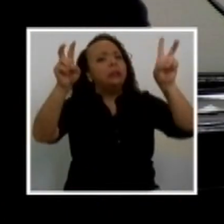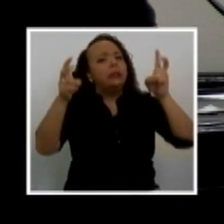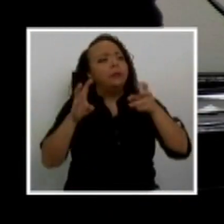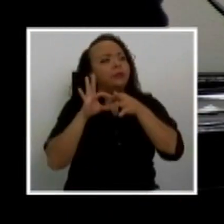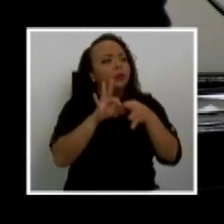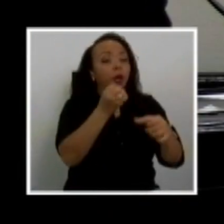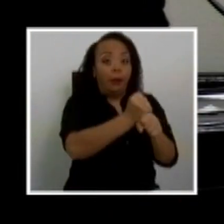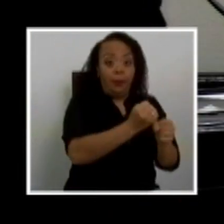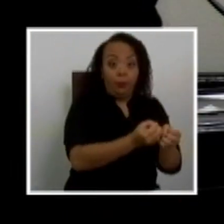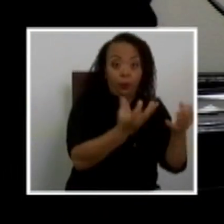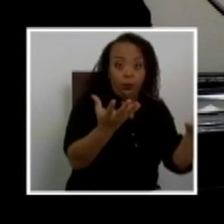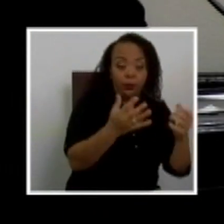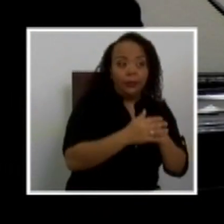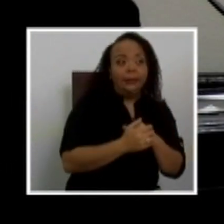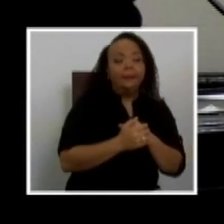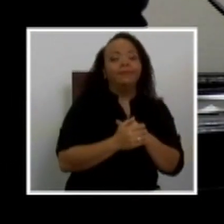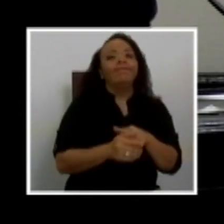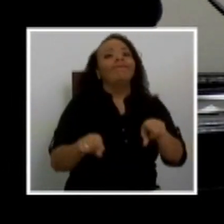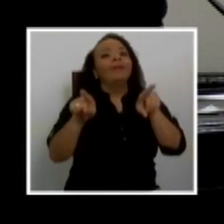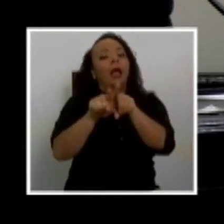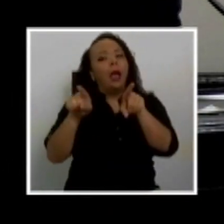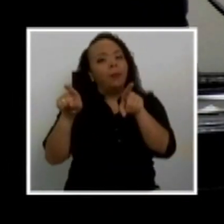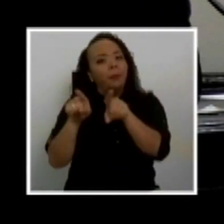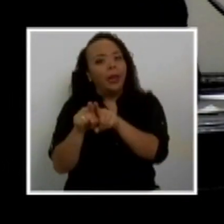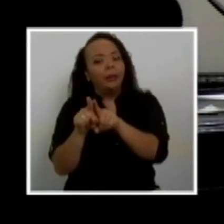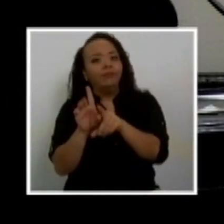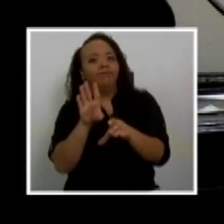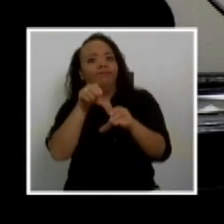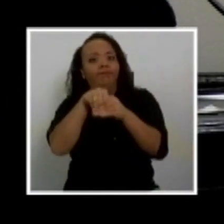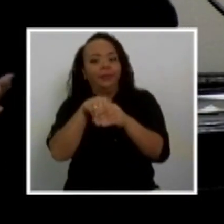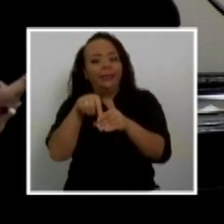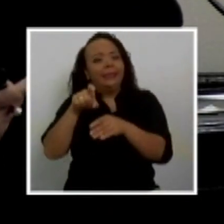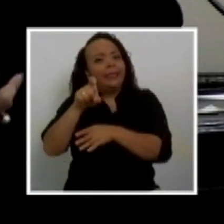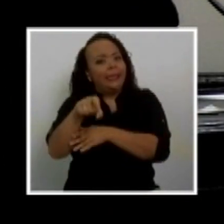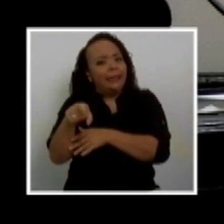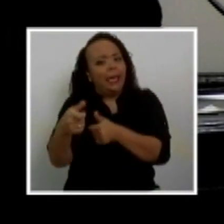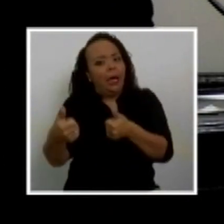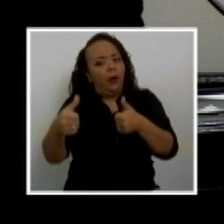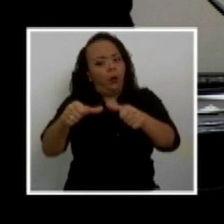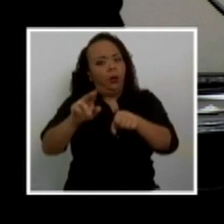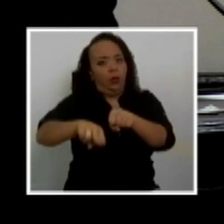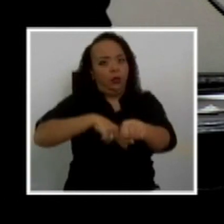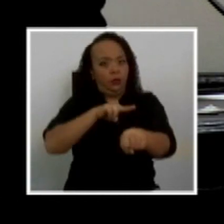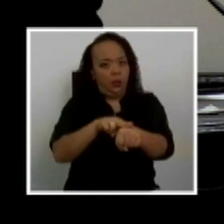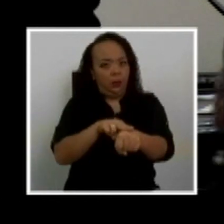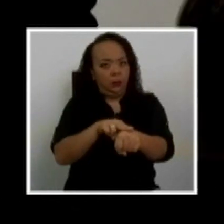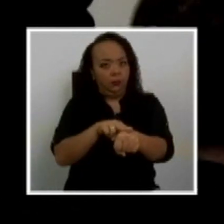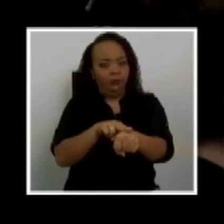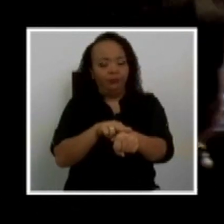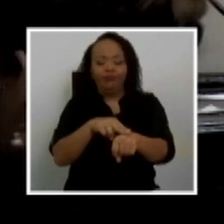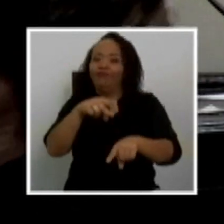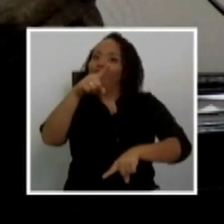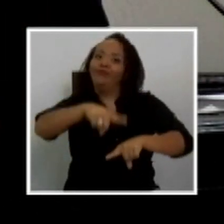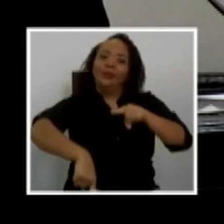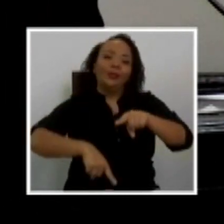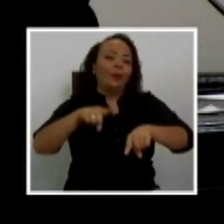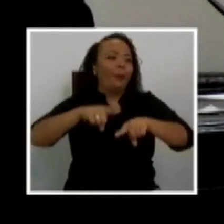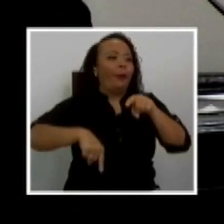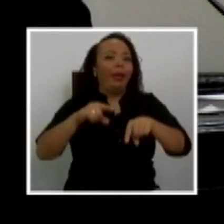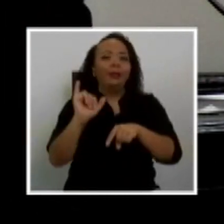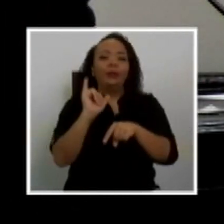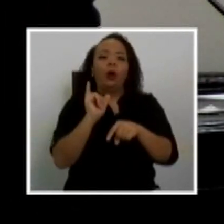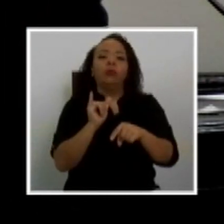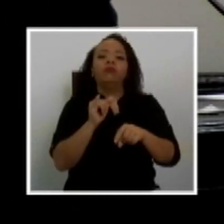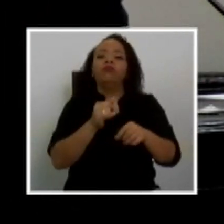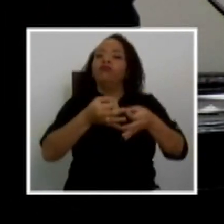Ricardo Benavides. Para esta nueva elección, solo 2 candidatos se han presentado formalmente, al menos hasta este 27 de